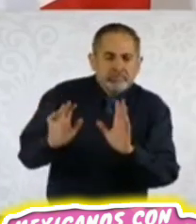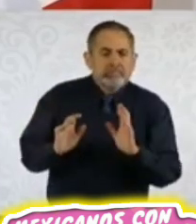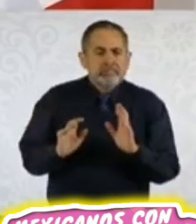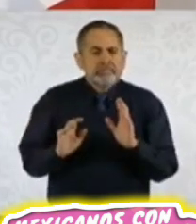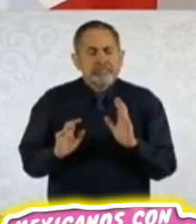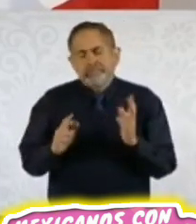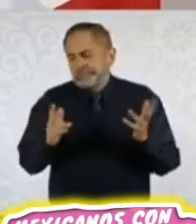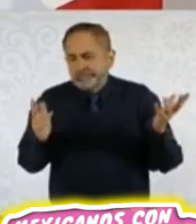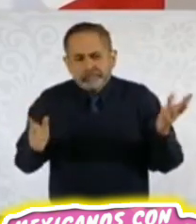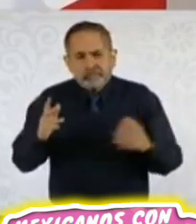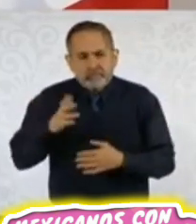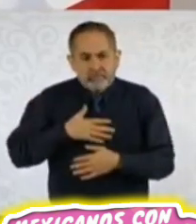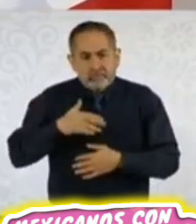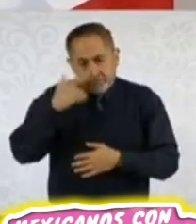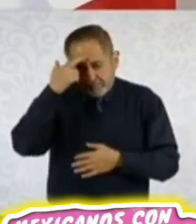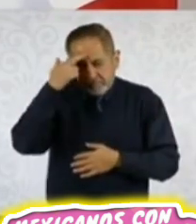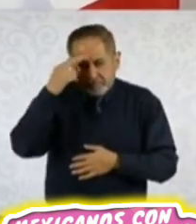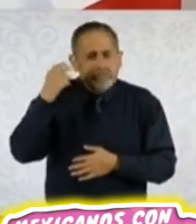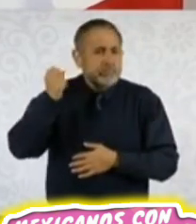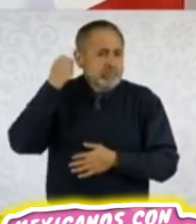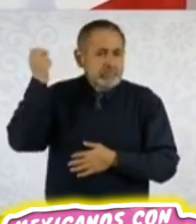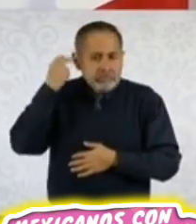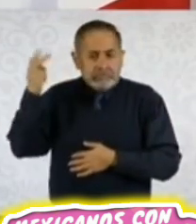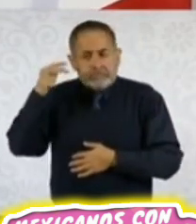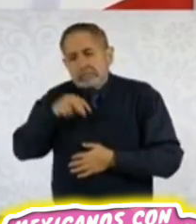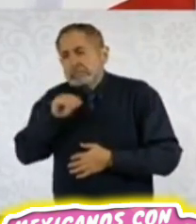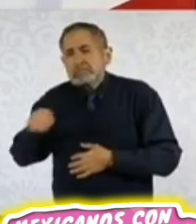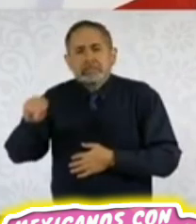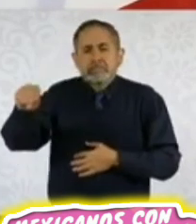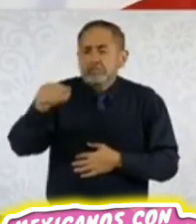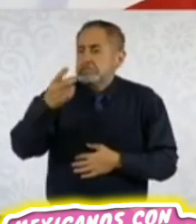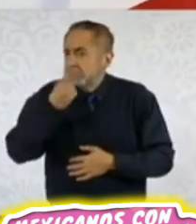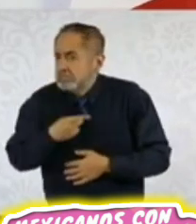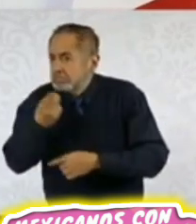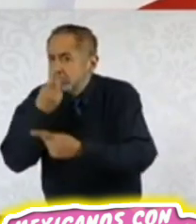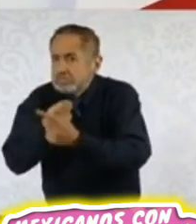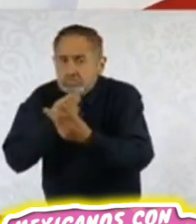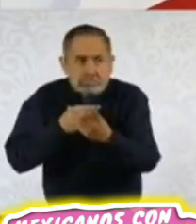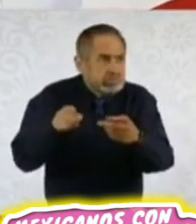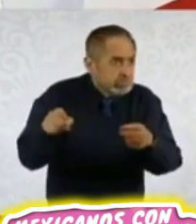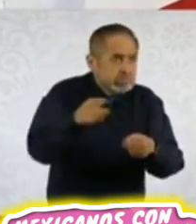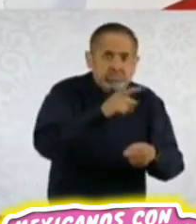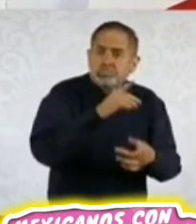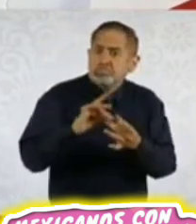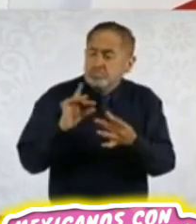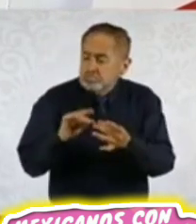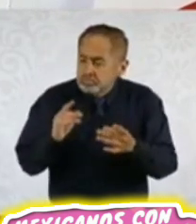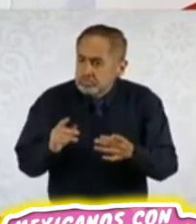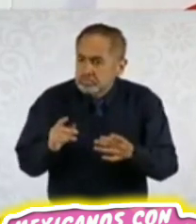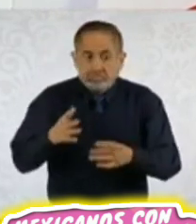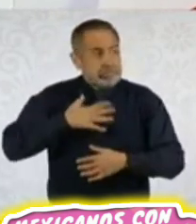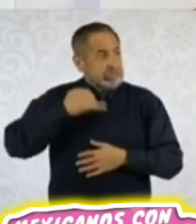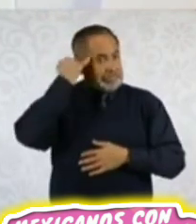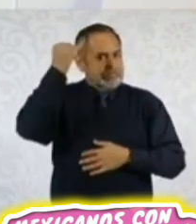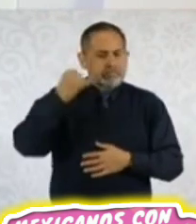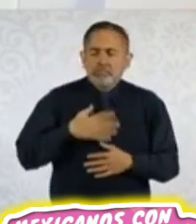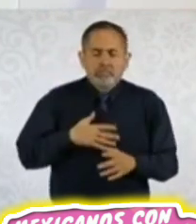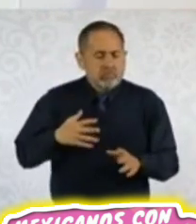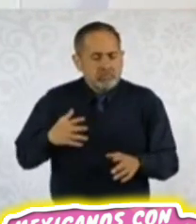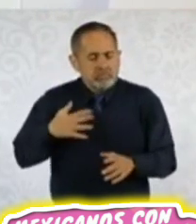y esto es algo que yo recogí durante la campaña, no es solamente un asunto personal que creo en la no